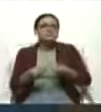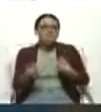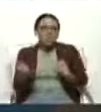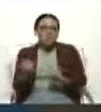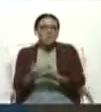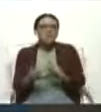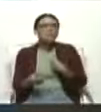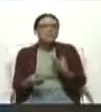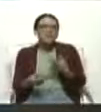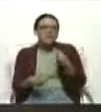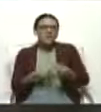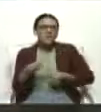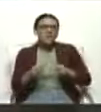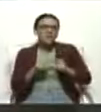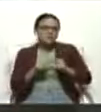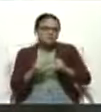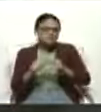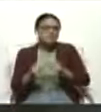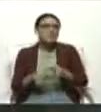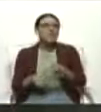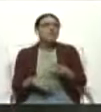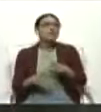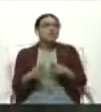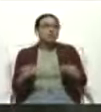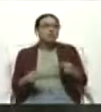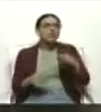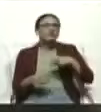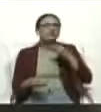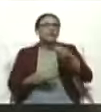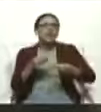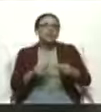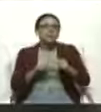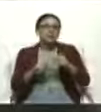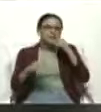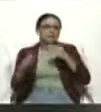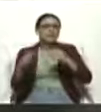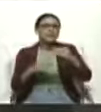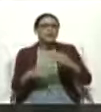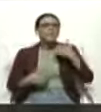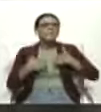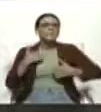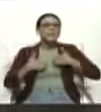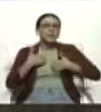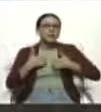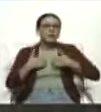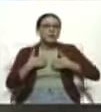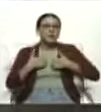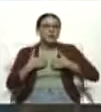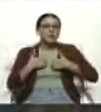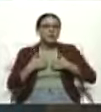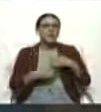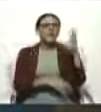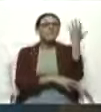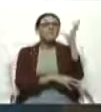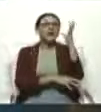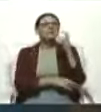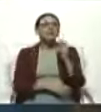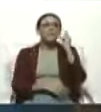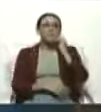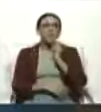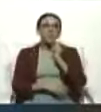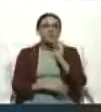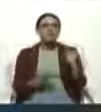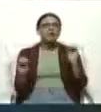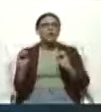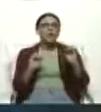forma permanente, sistemática, todos los miércoles en las plazas Bolívar o en